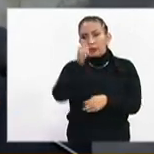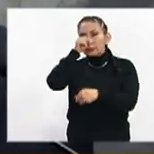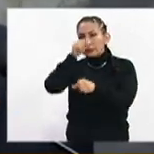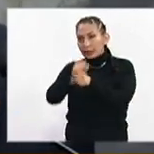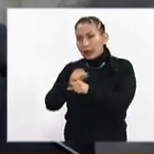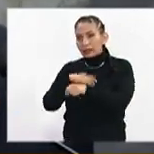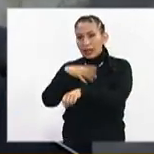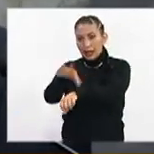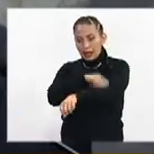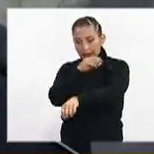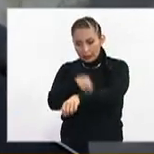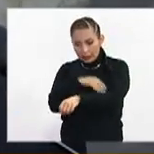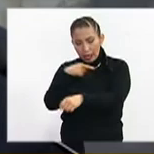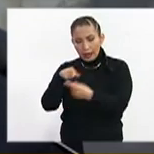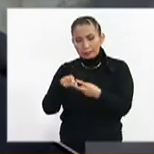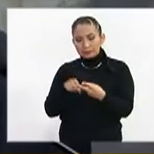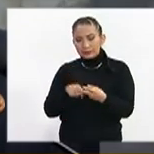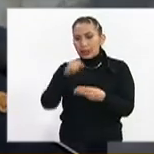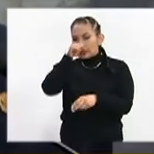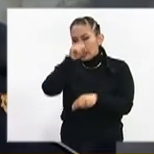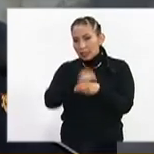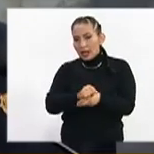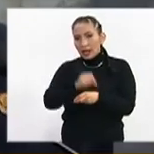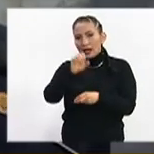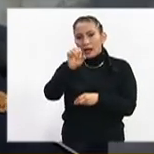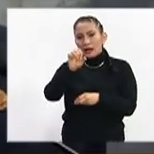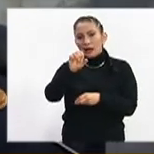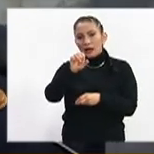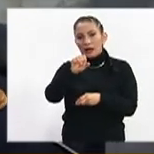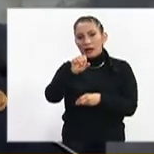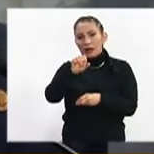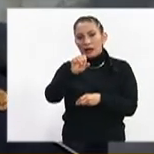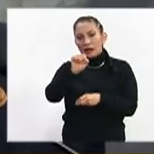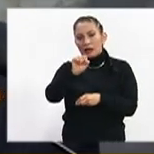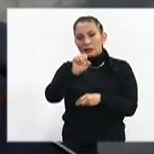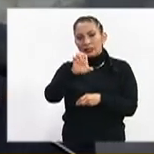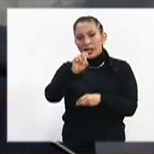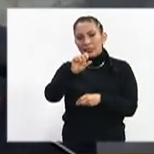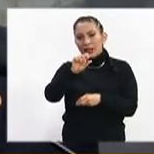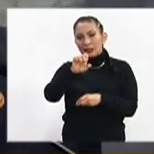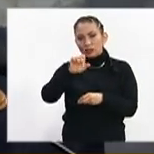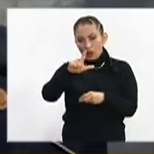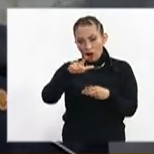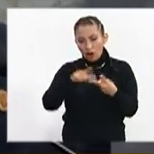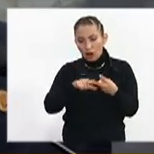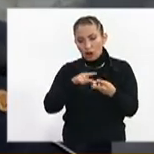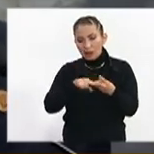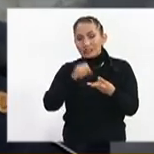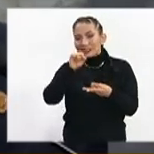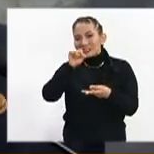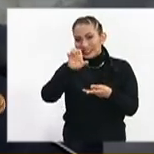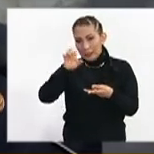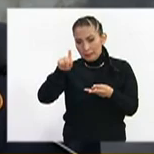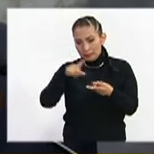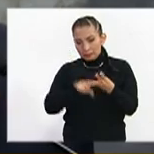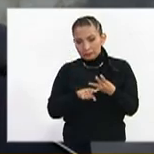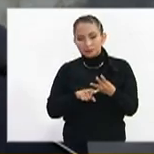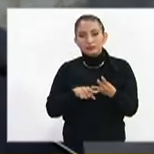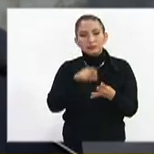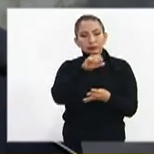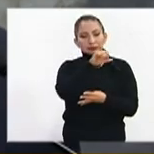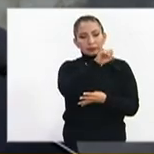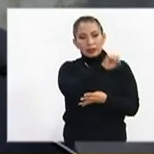Secretaría de Energía, a la Secretaría de Desarrollo Social, la Secretaría de Educación Pública,